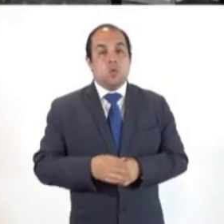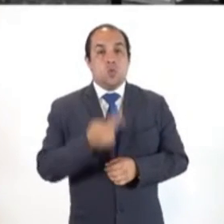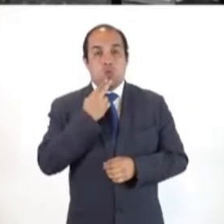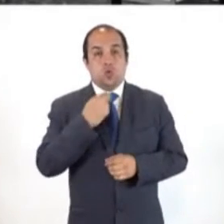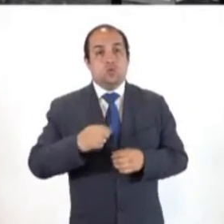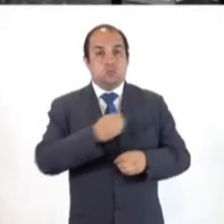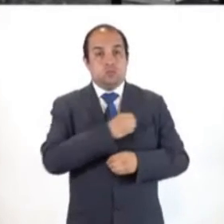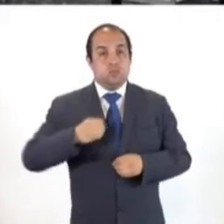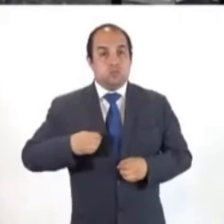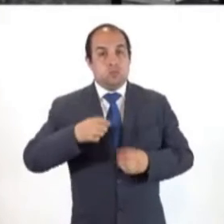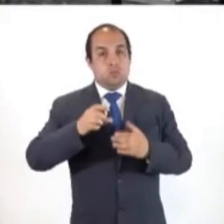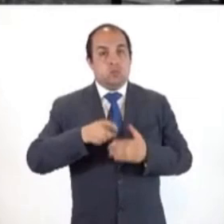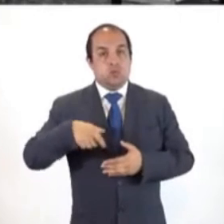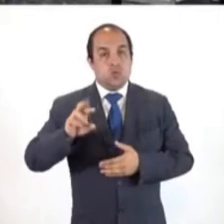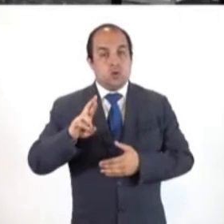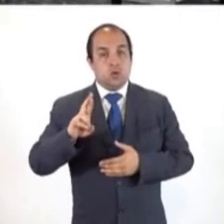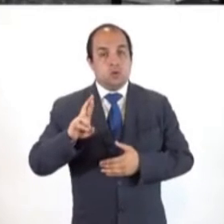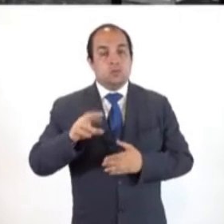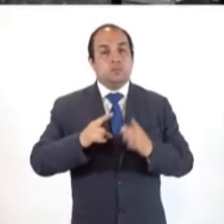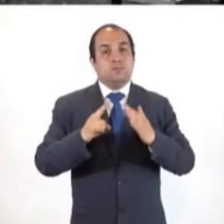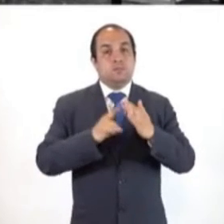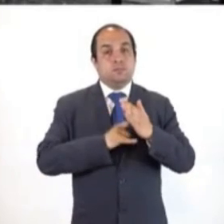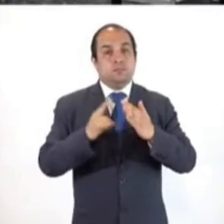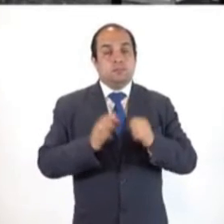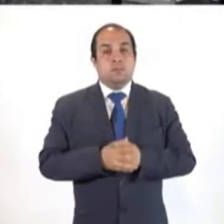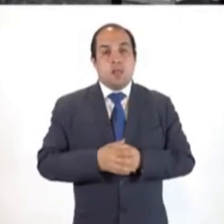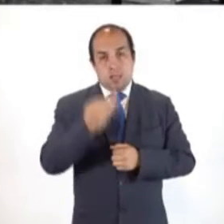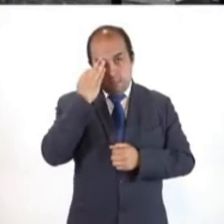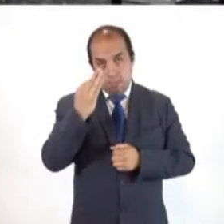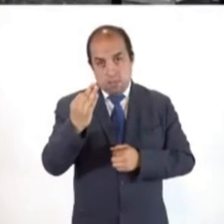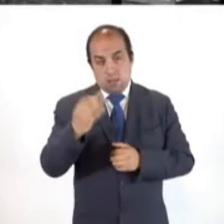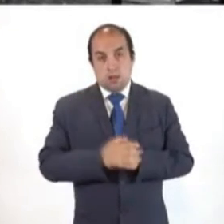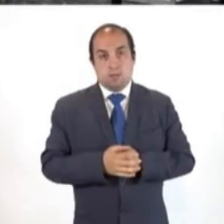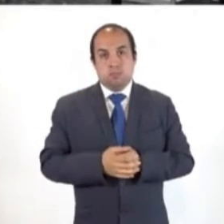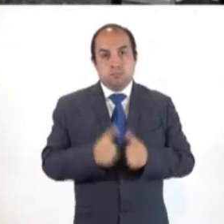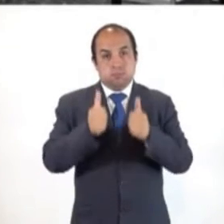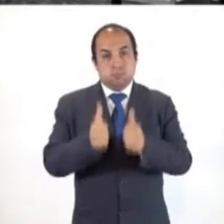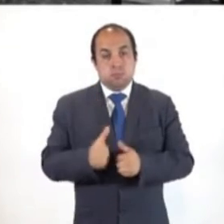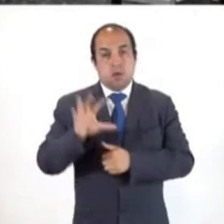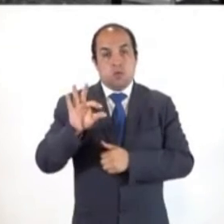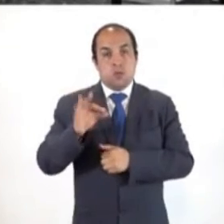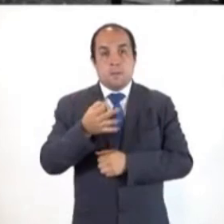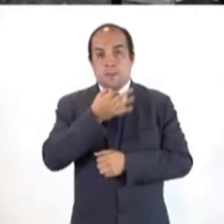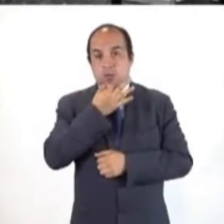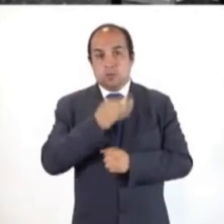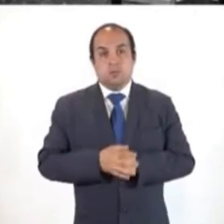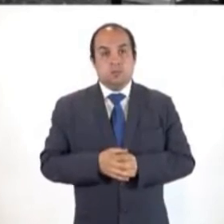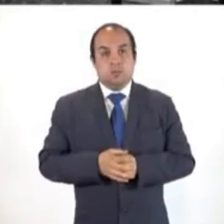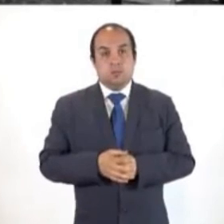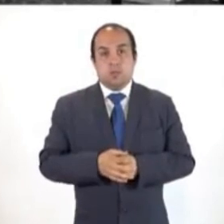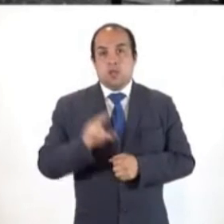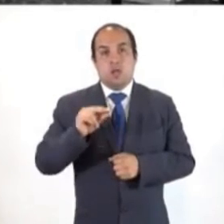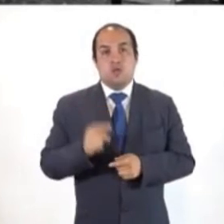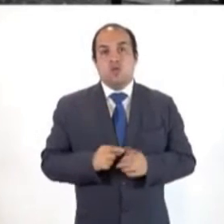fin, y un tiempo limitado de permanencia en inicio, en principio de 40 minutos, y no oferta de